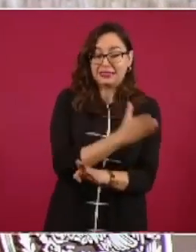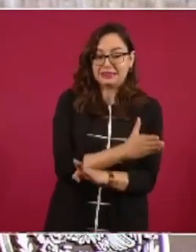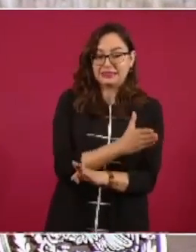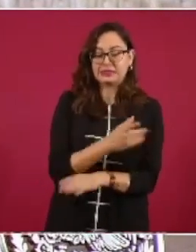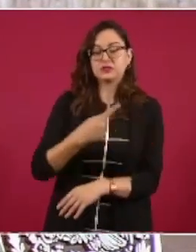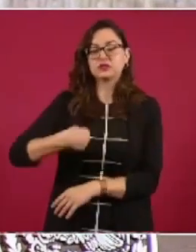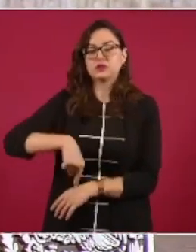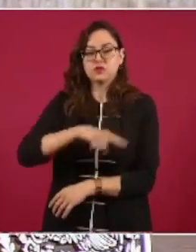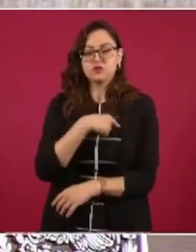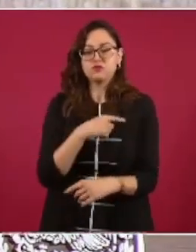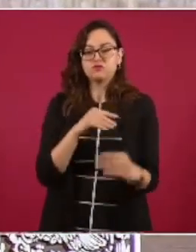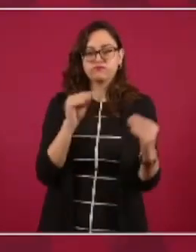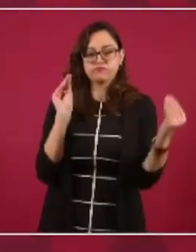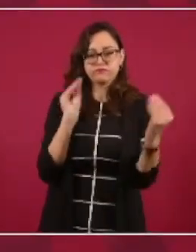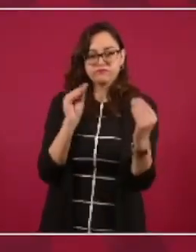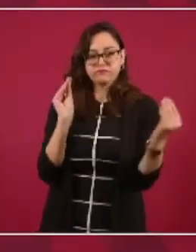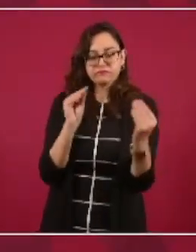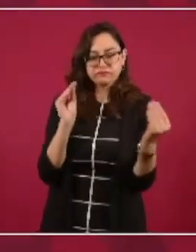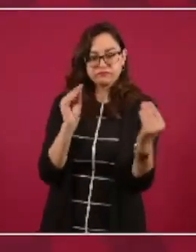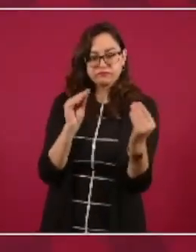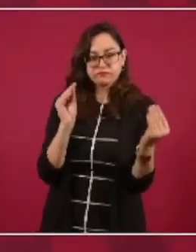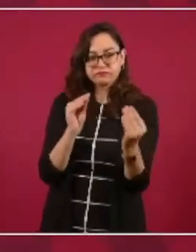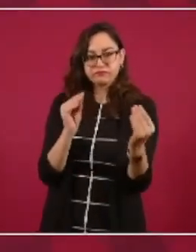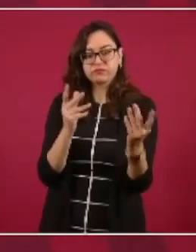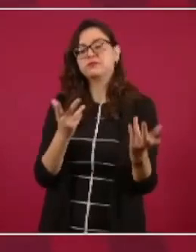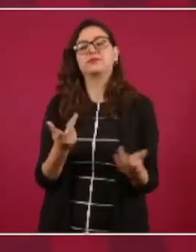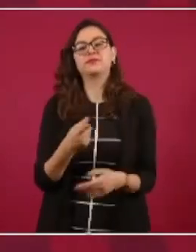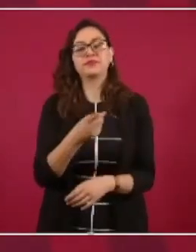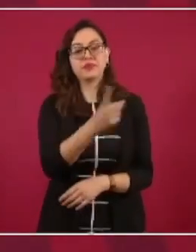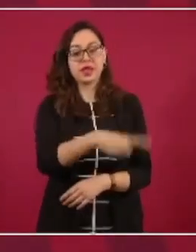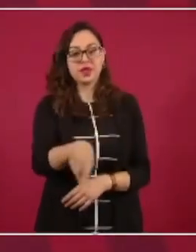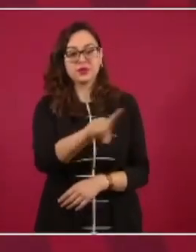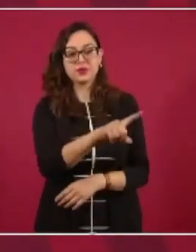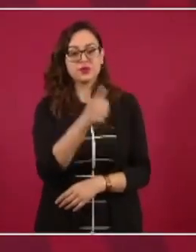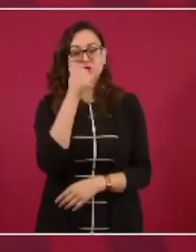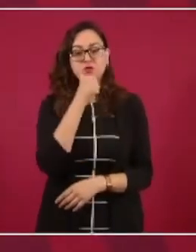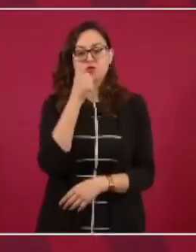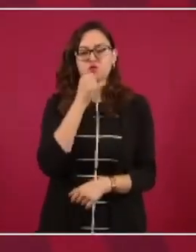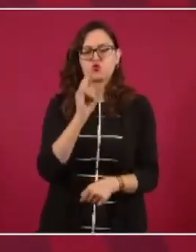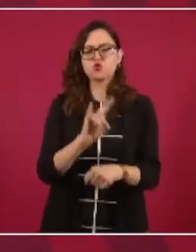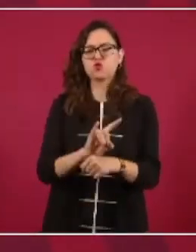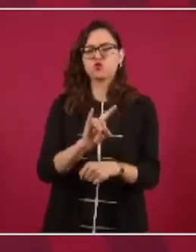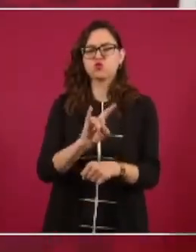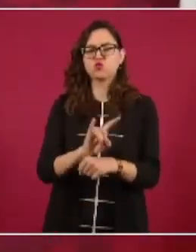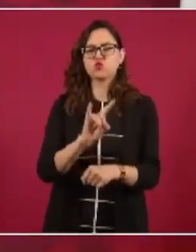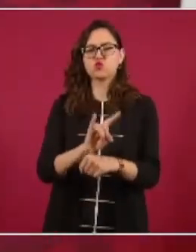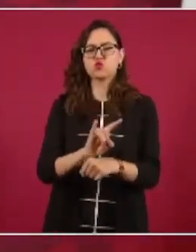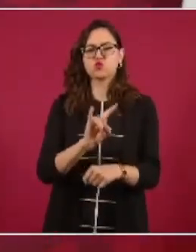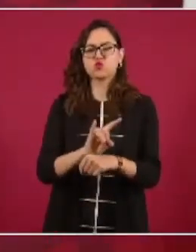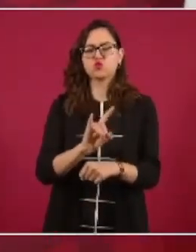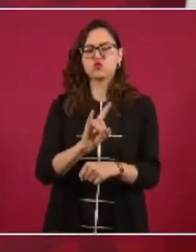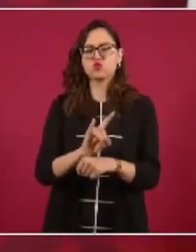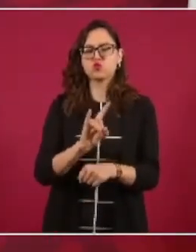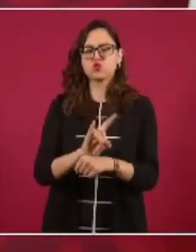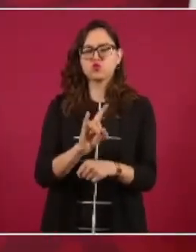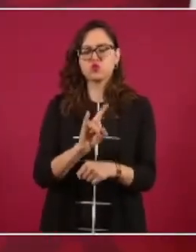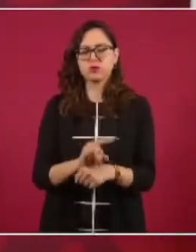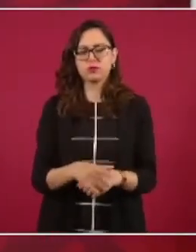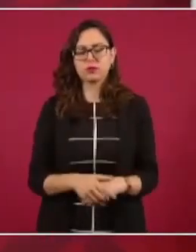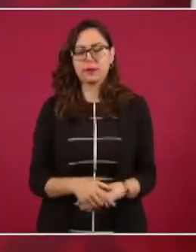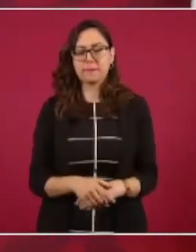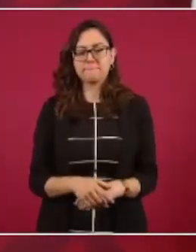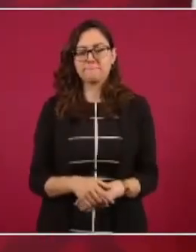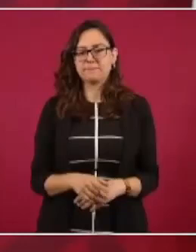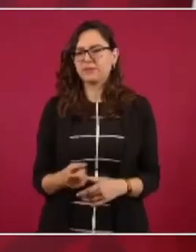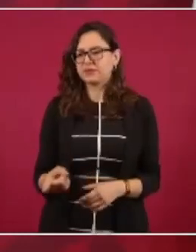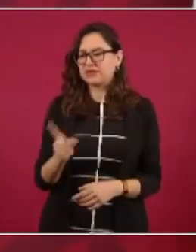Porque ellos, igual simulando, ¿no? Diciendo, no vamos a aprobar a